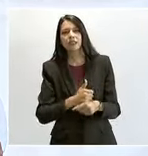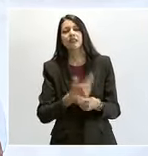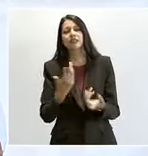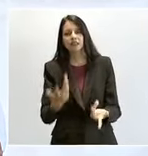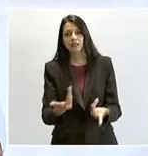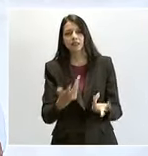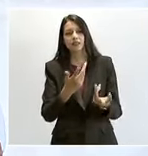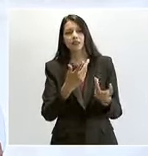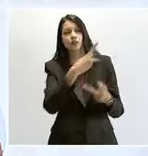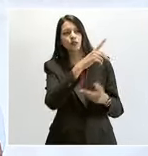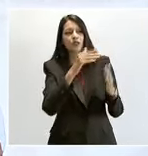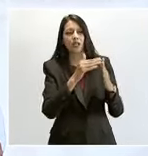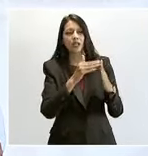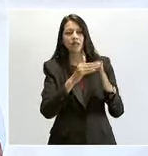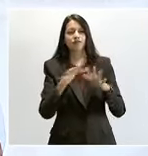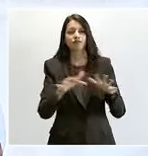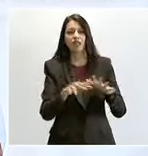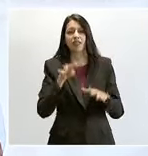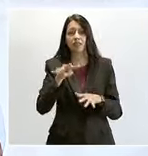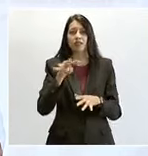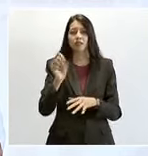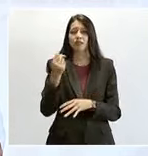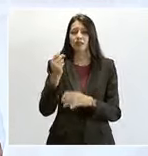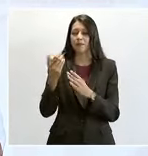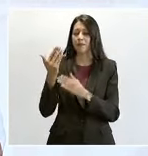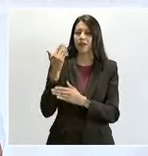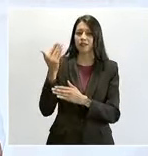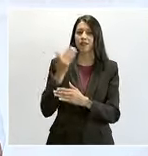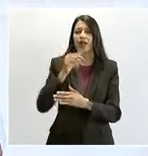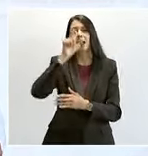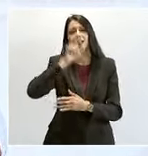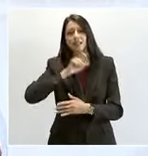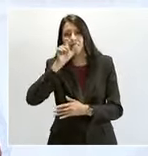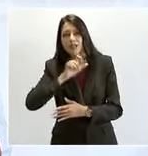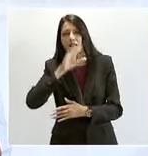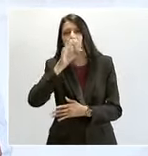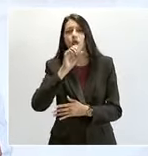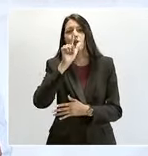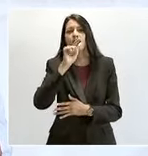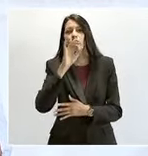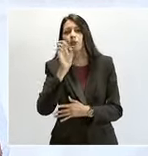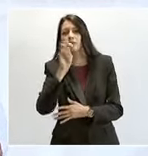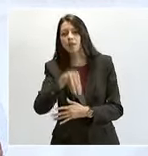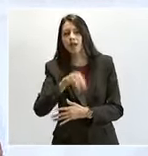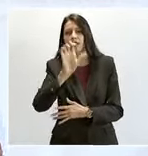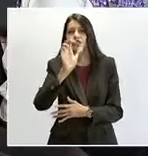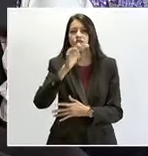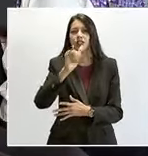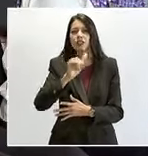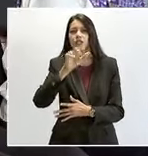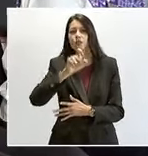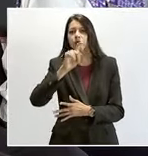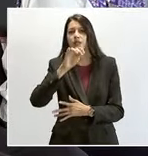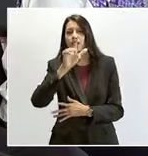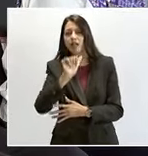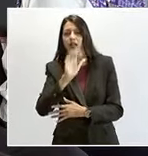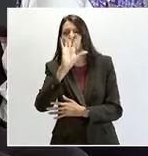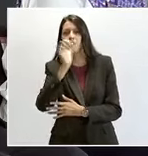del pasado 19 de septiembre de aquí la coalcomán chinicuila coahuayana